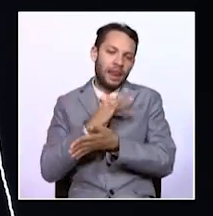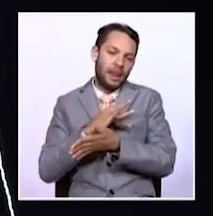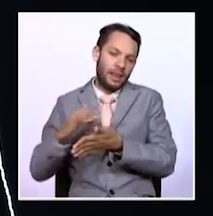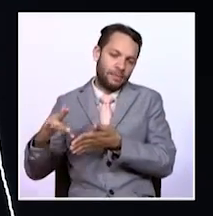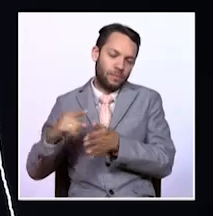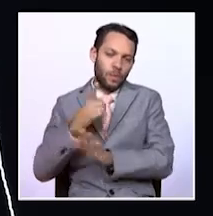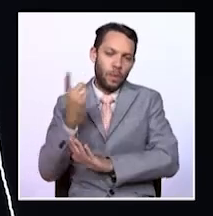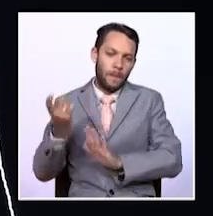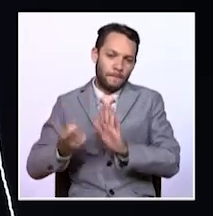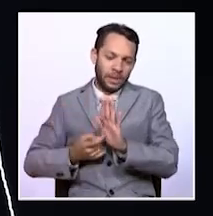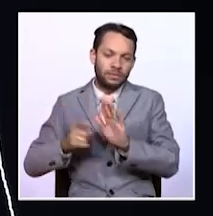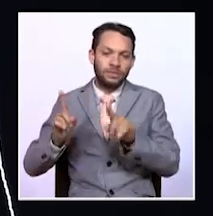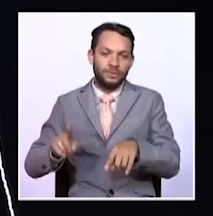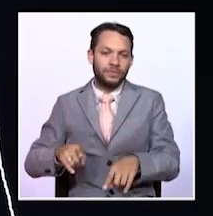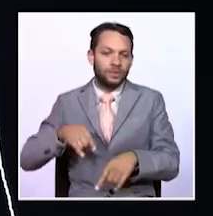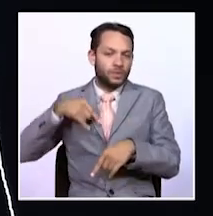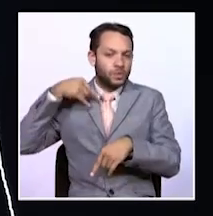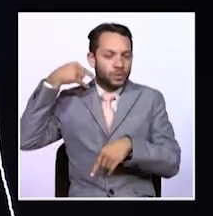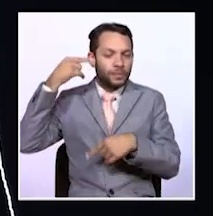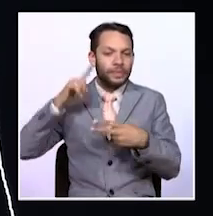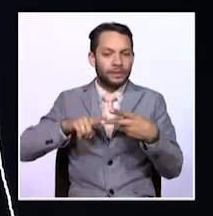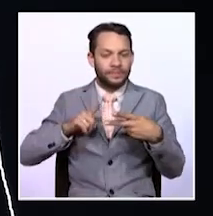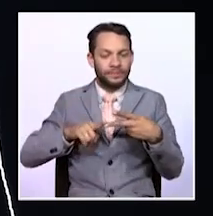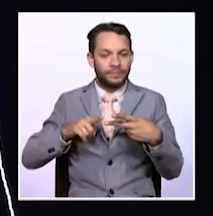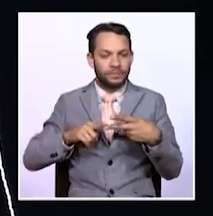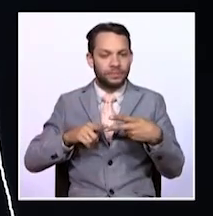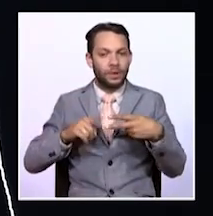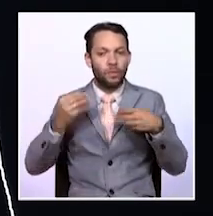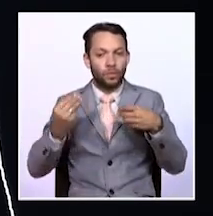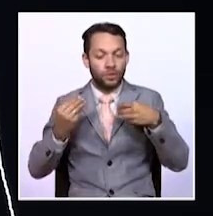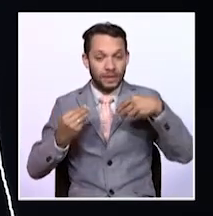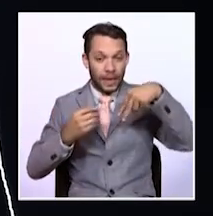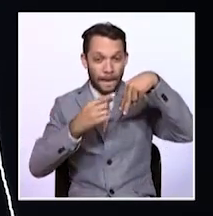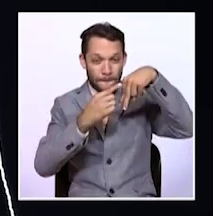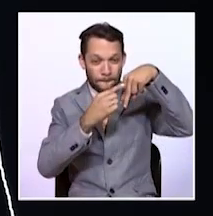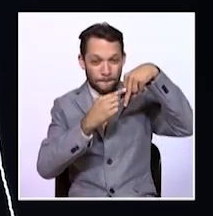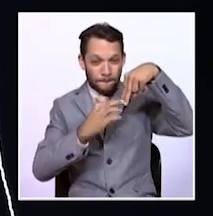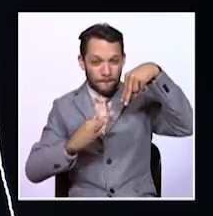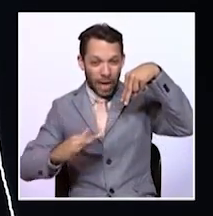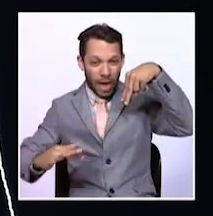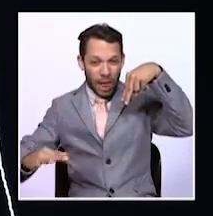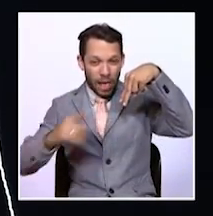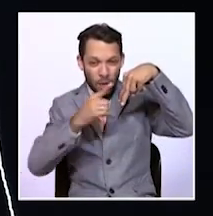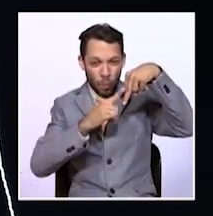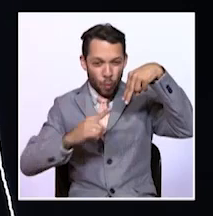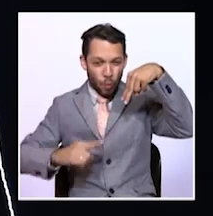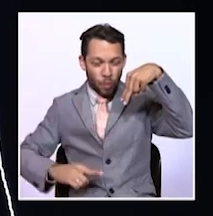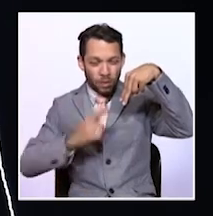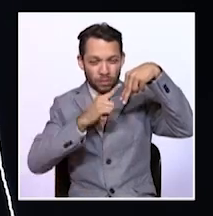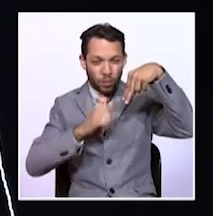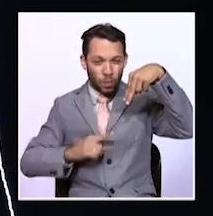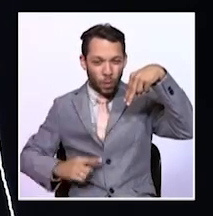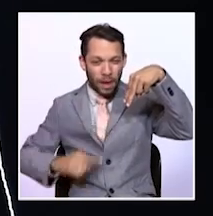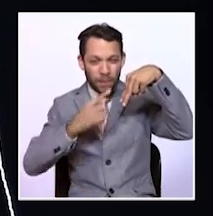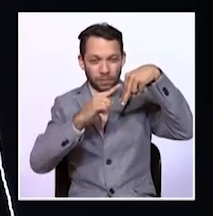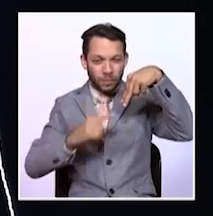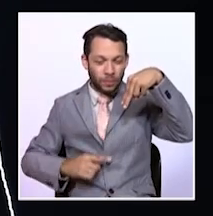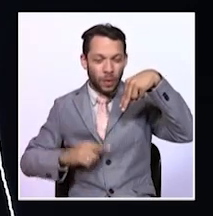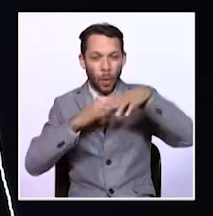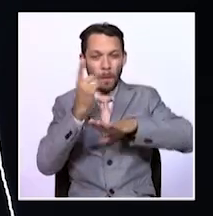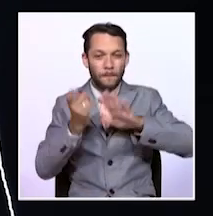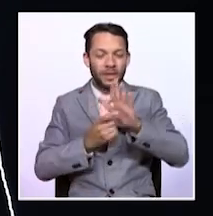las carótidas. Vemos también las yugulares, que son las venas. Entonces ahí vemos tanto las venas como las arterias del